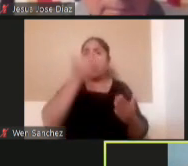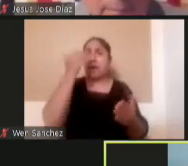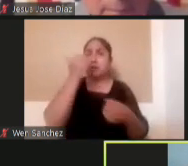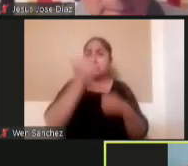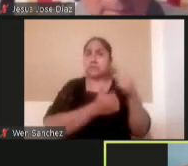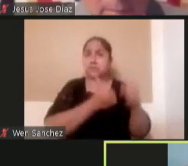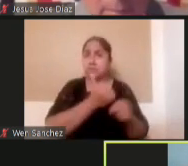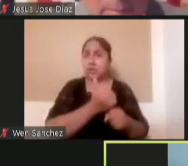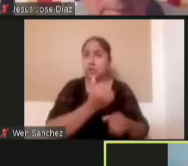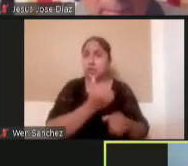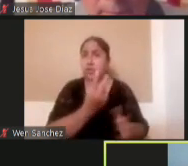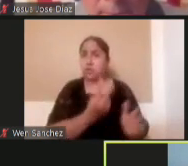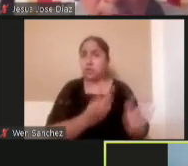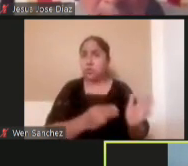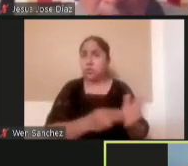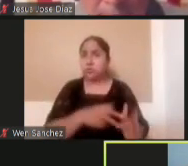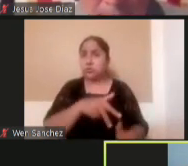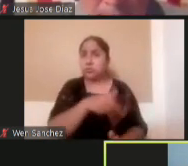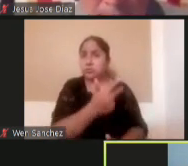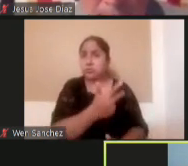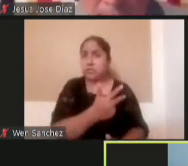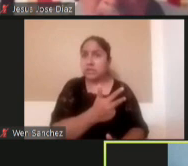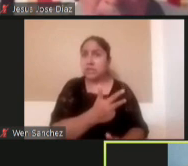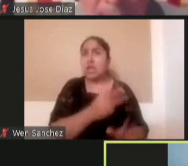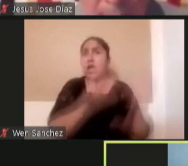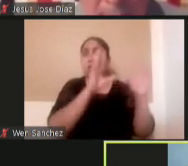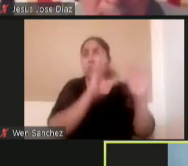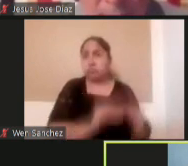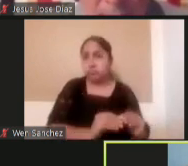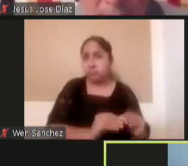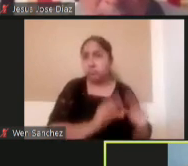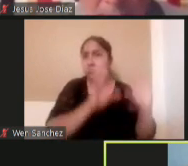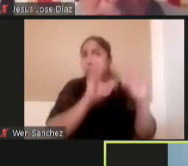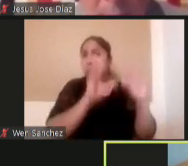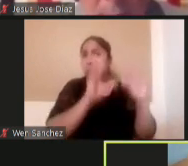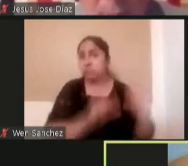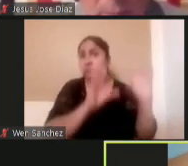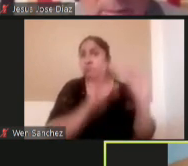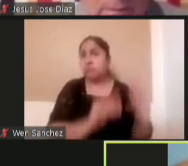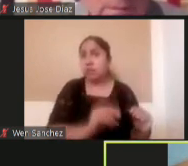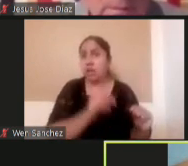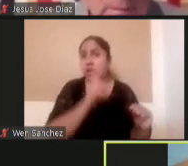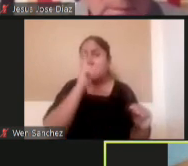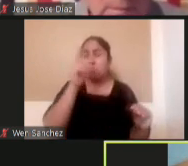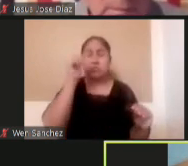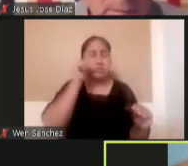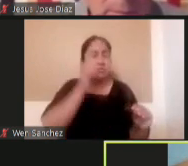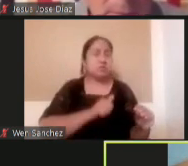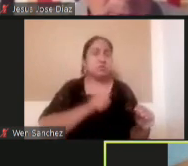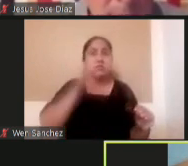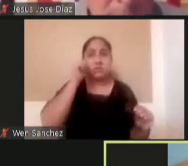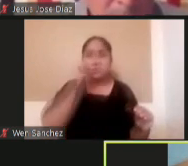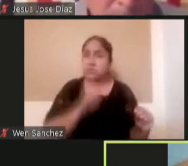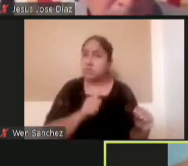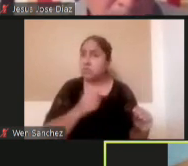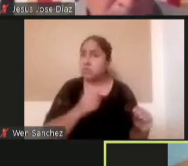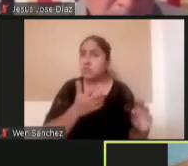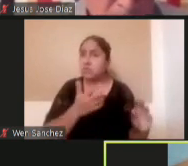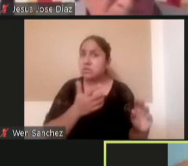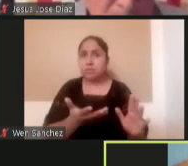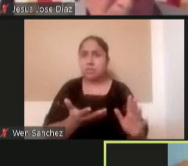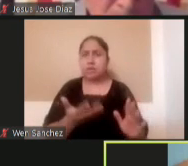y múltiples en un solo día. Desde hace 3 meses a la fecha se dan apagones en diferentes puntos de la ciudad, sin embargo,